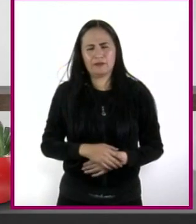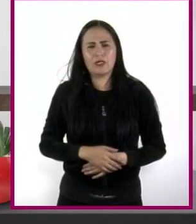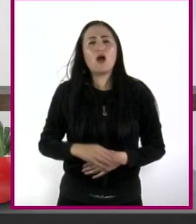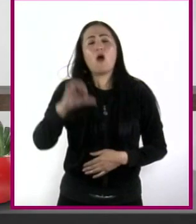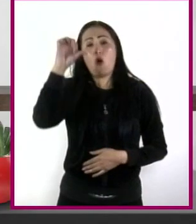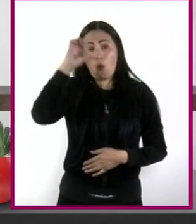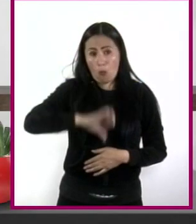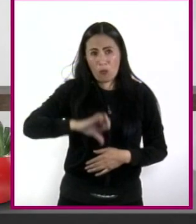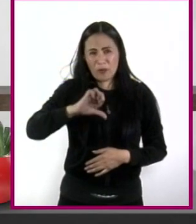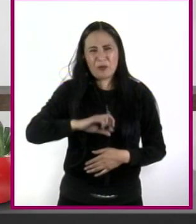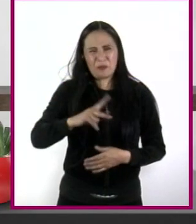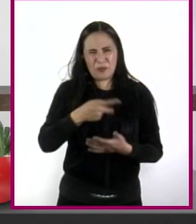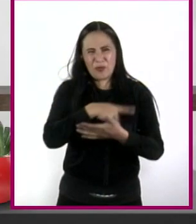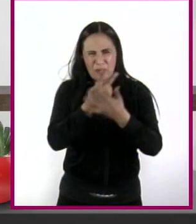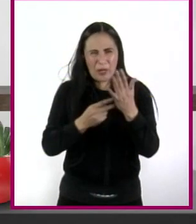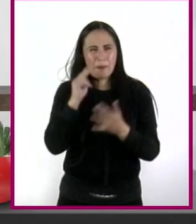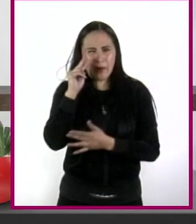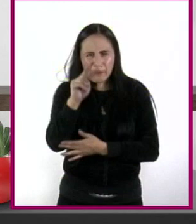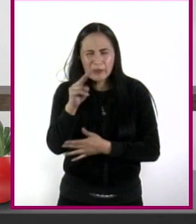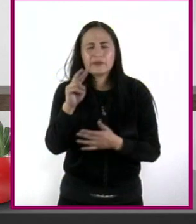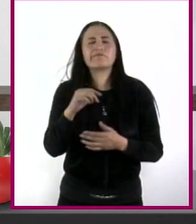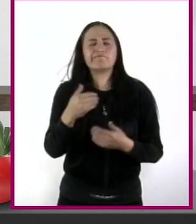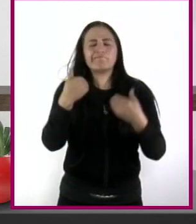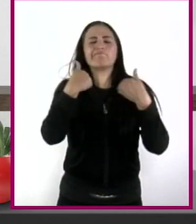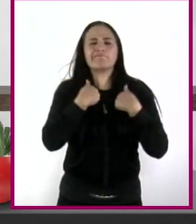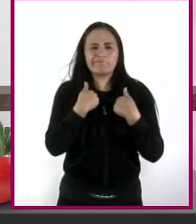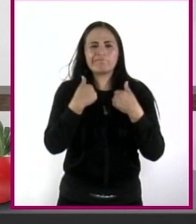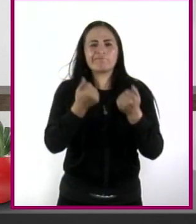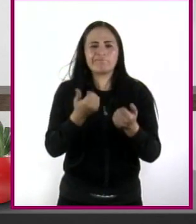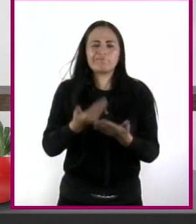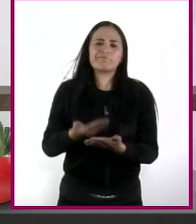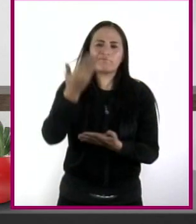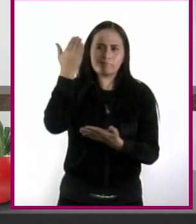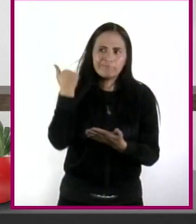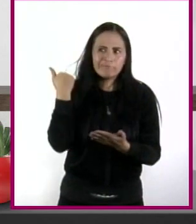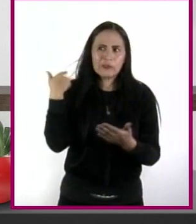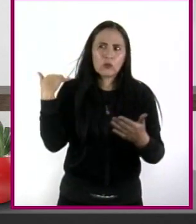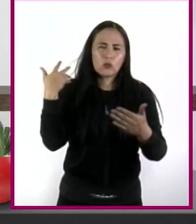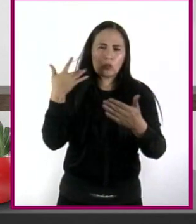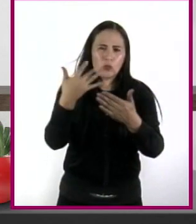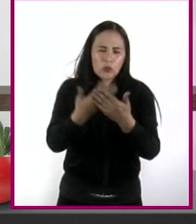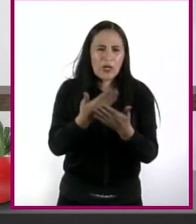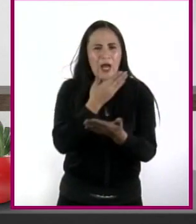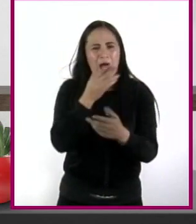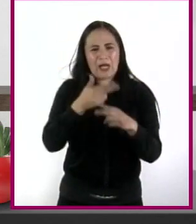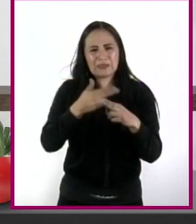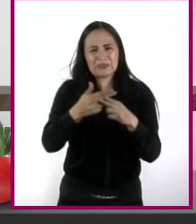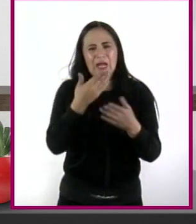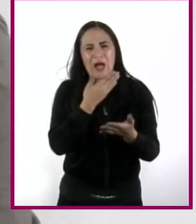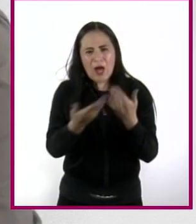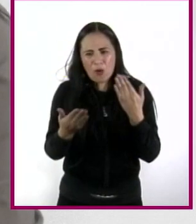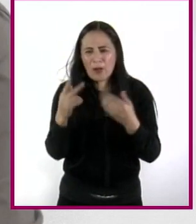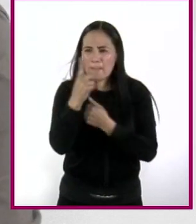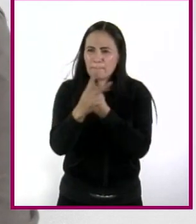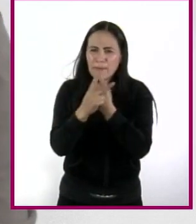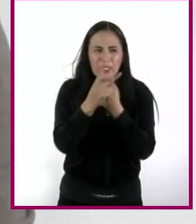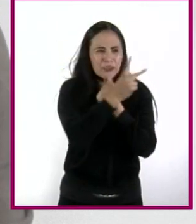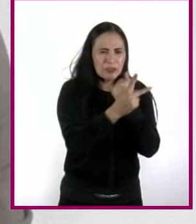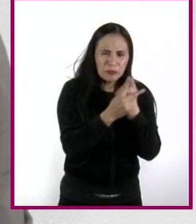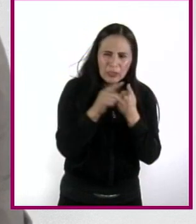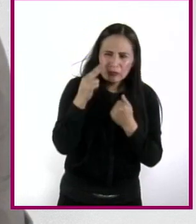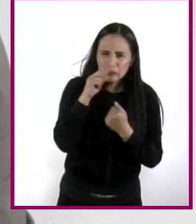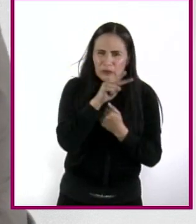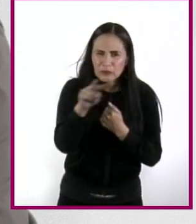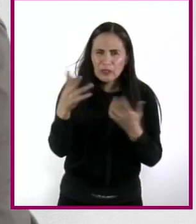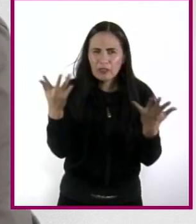hoy podría ayudarnos a entender con gran claridad el escenario económico actual de aquellas naciones que retoman su espíritu. Pero no solo